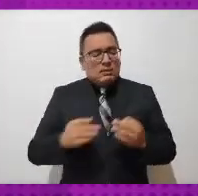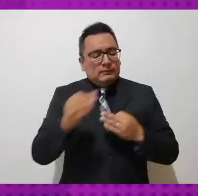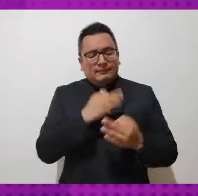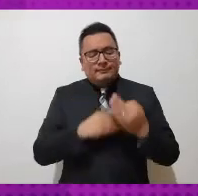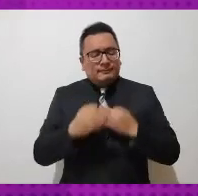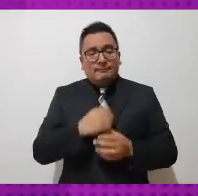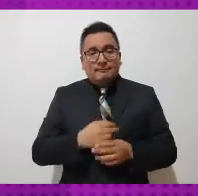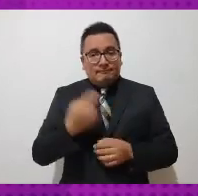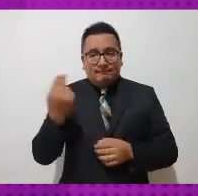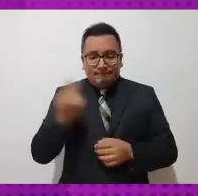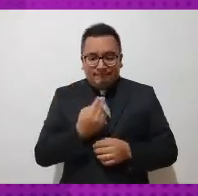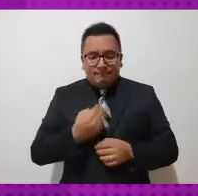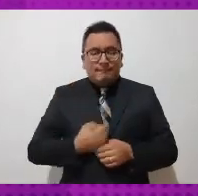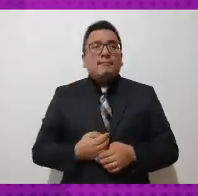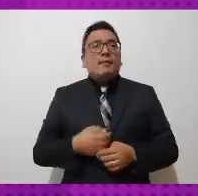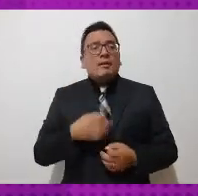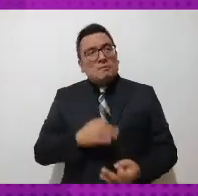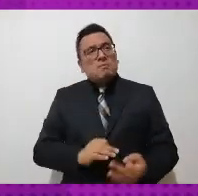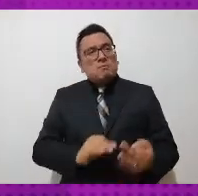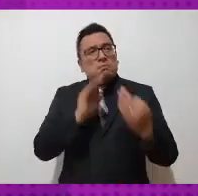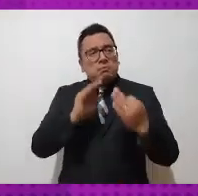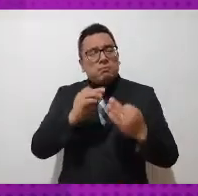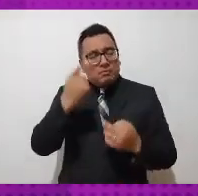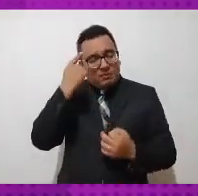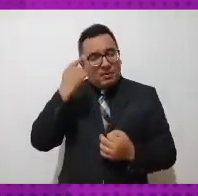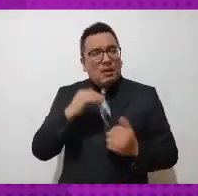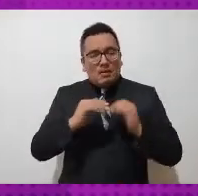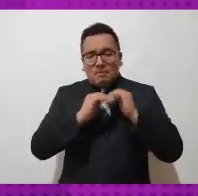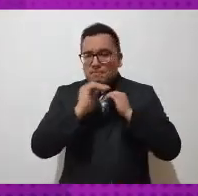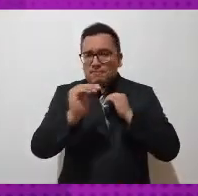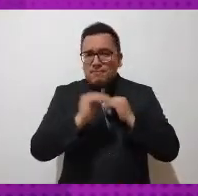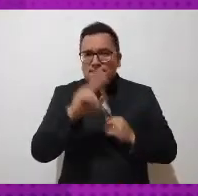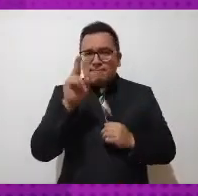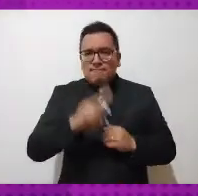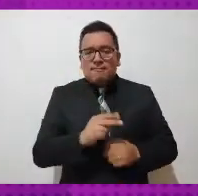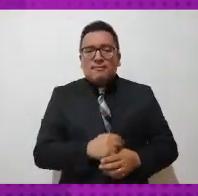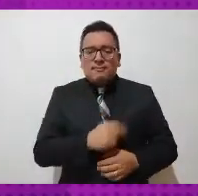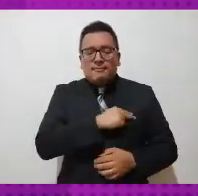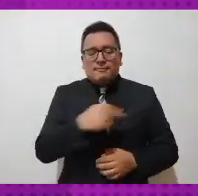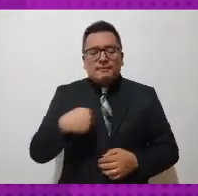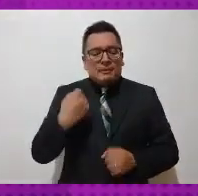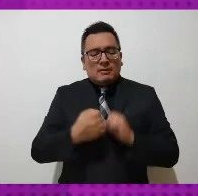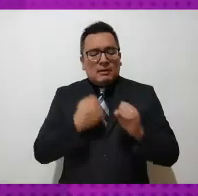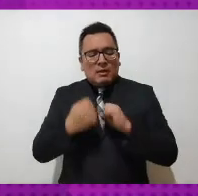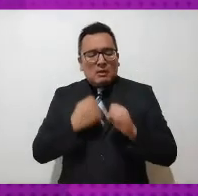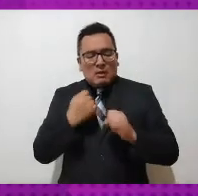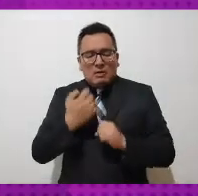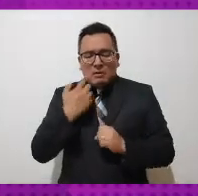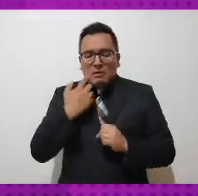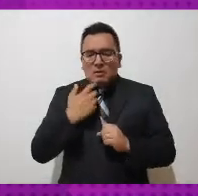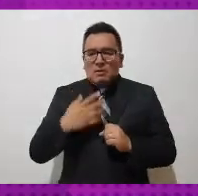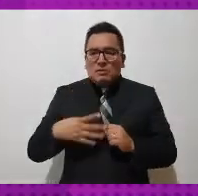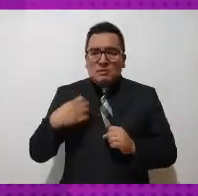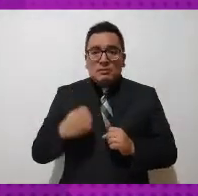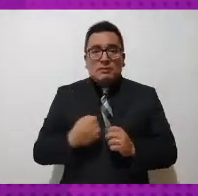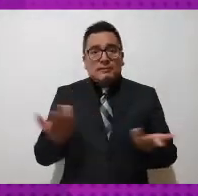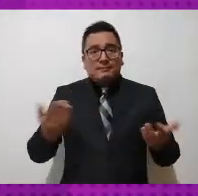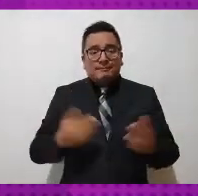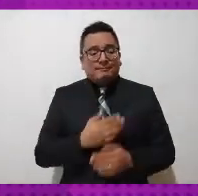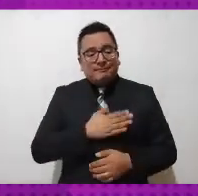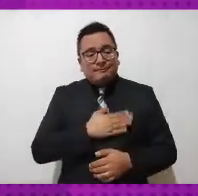y todos debemos alzar la voz para lograr esta igualdad sustantiva que hemos peleado por años, y